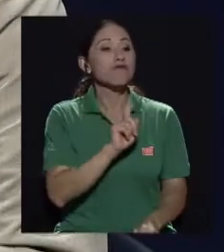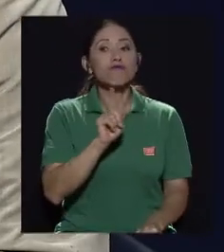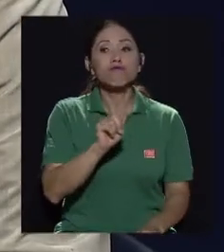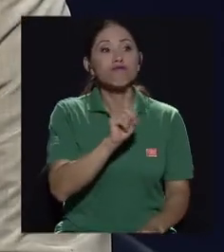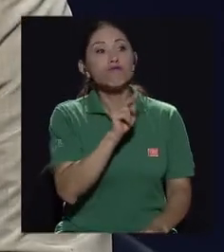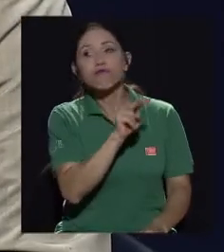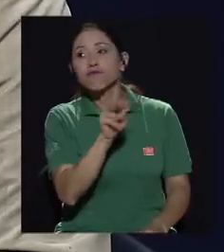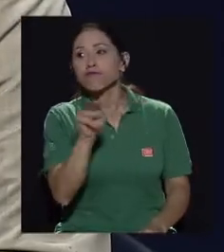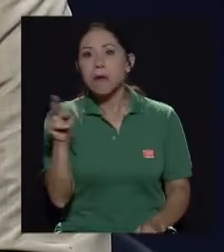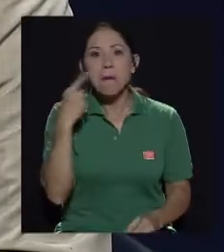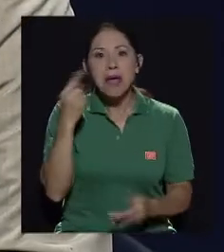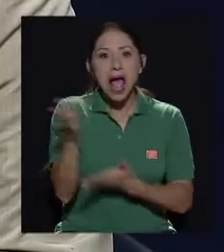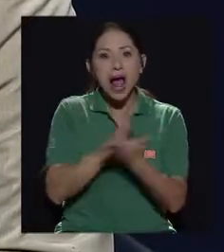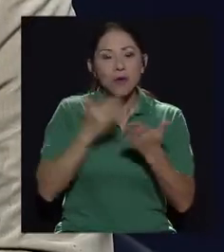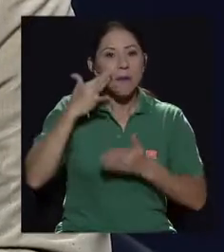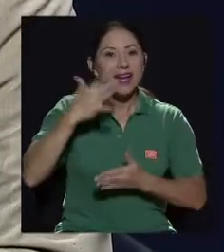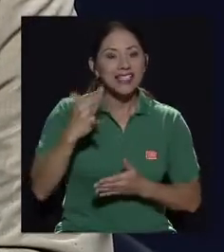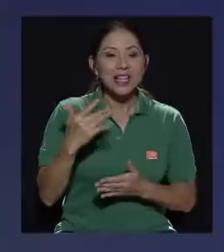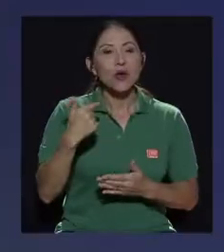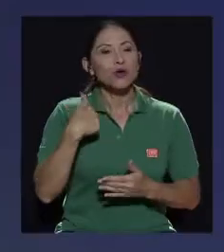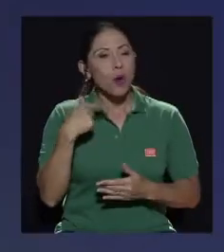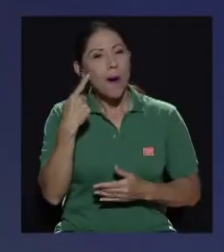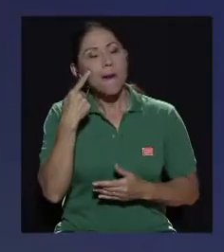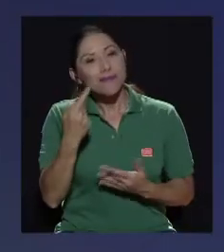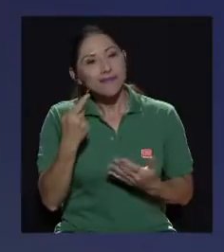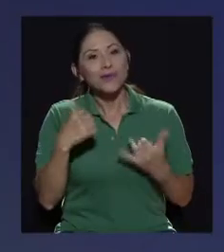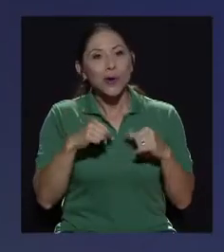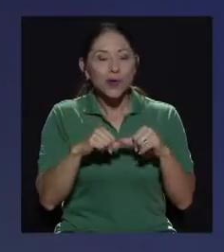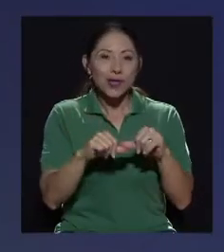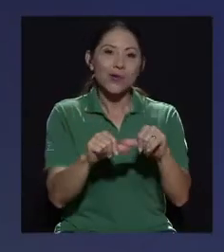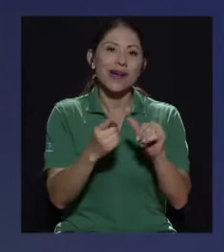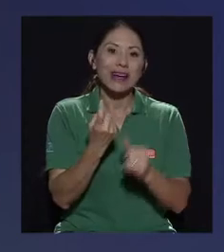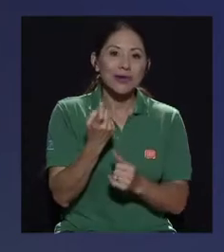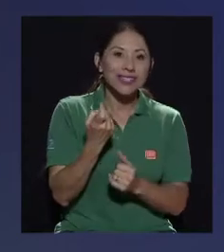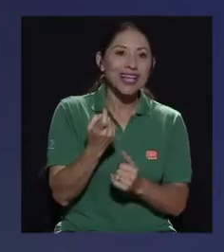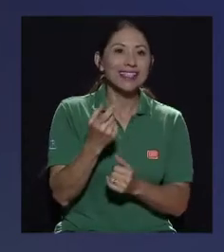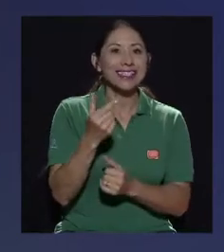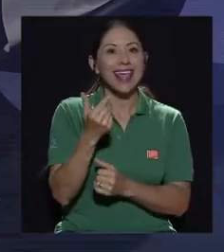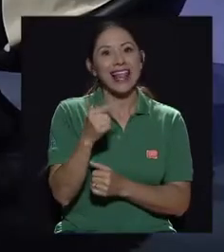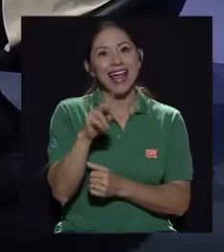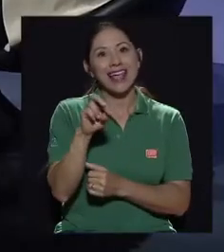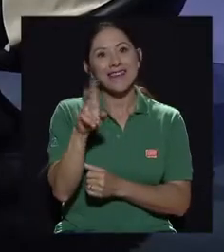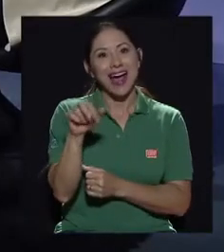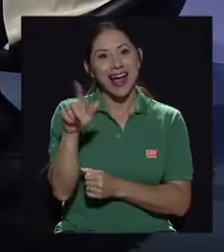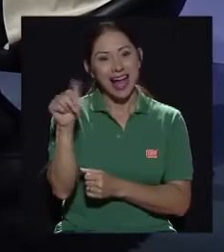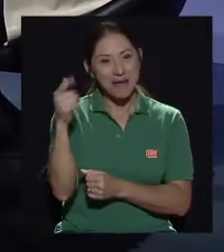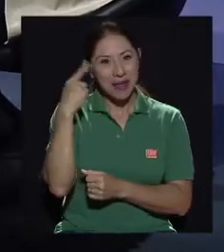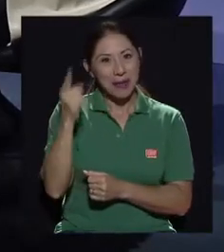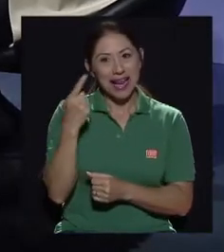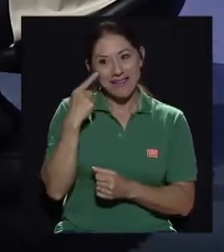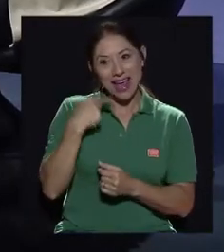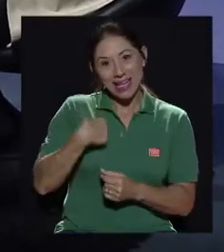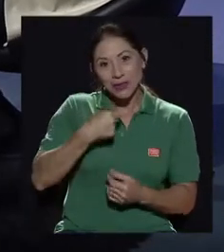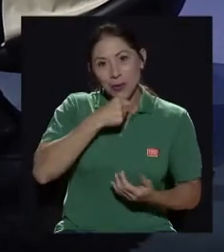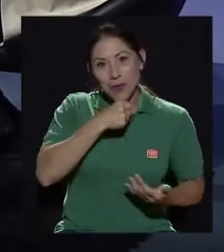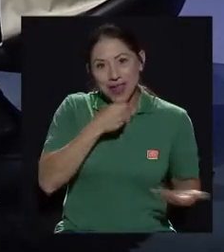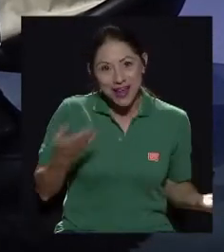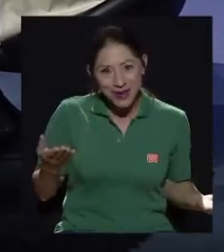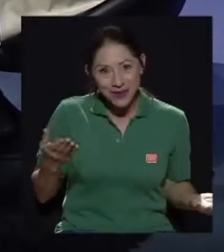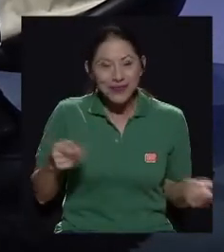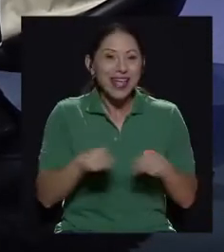la universidad se encuentra uno ciertas cosas parecidas sigo notando la ausencia de la llevada para qué lo que estoy